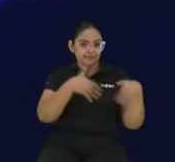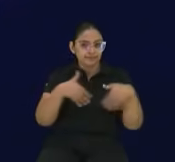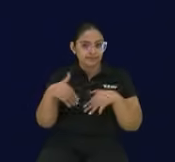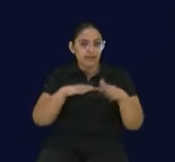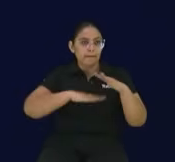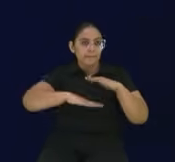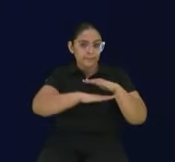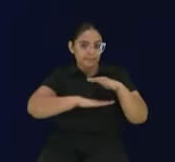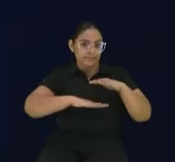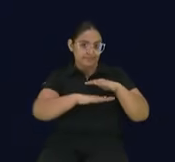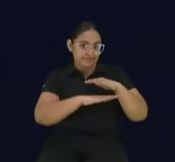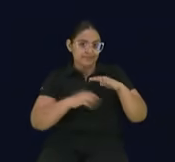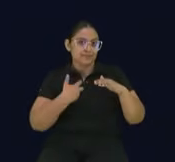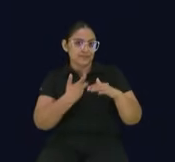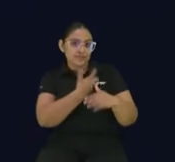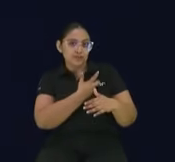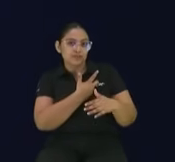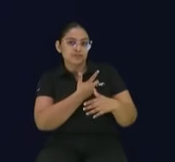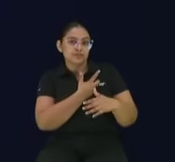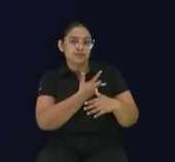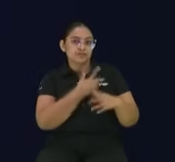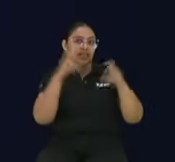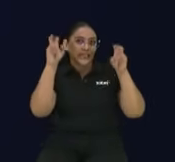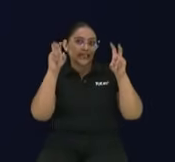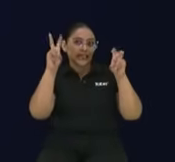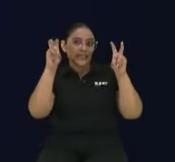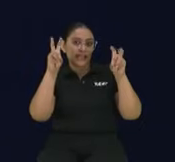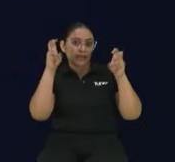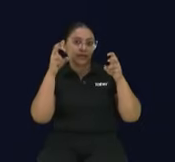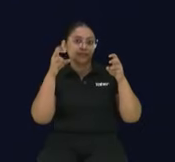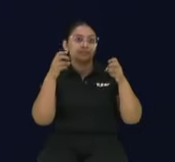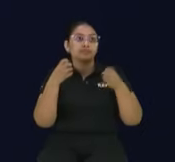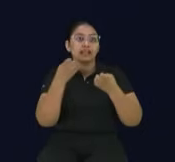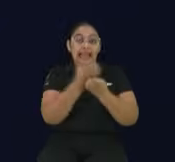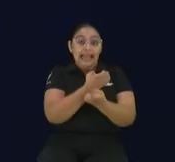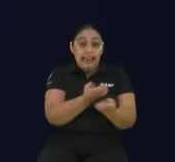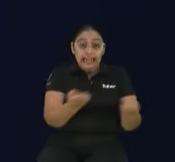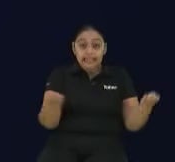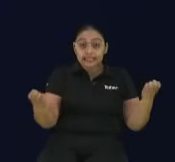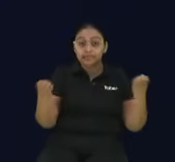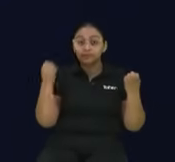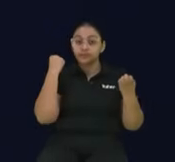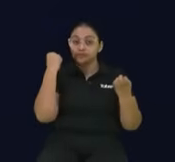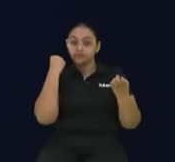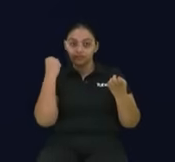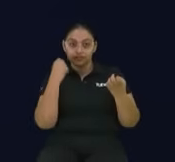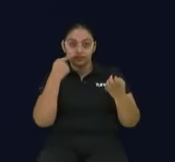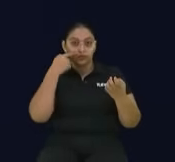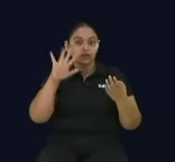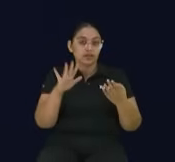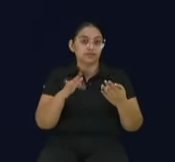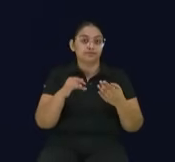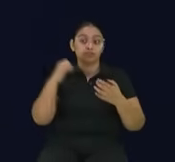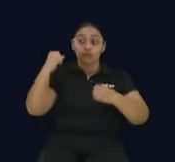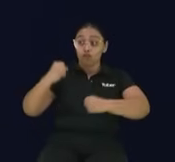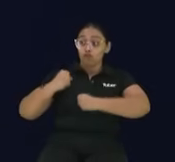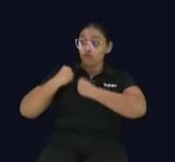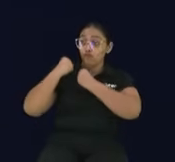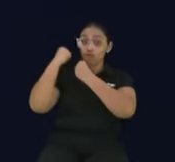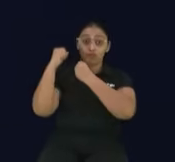ingredientes o Element indispensable diga conmigo fortaleza valentía